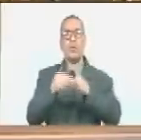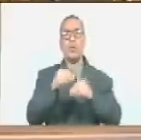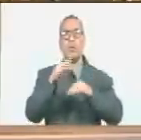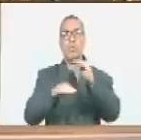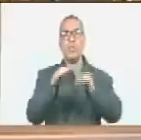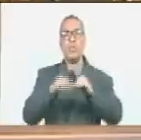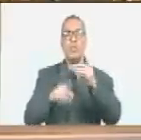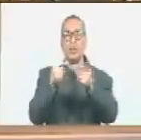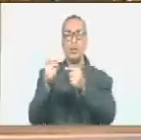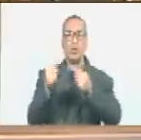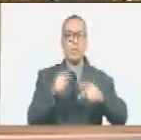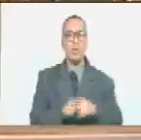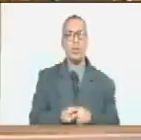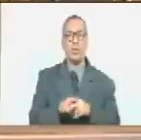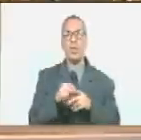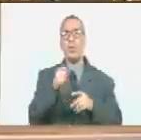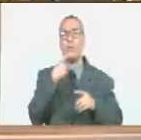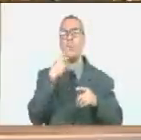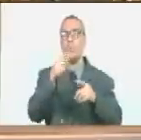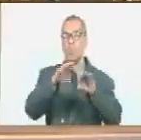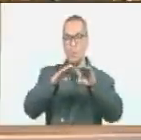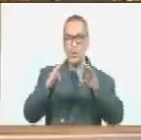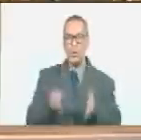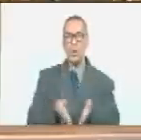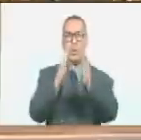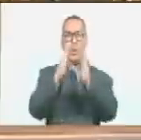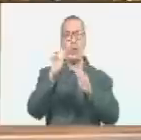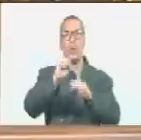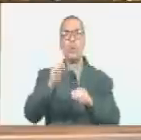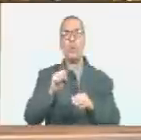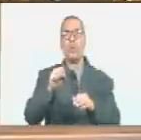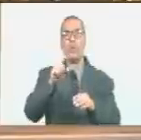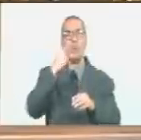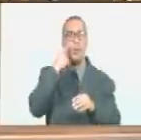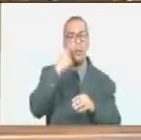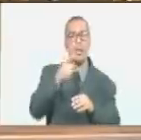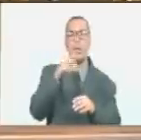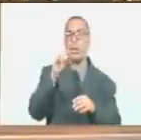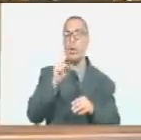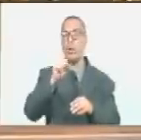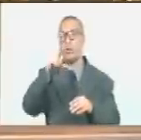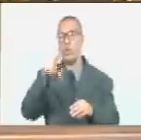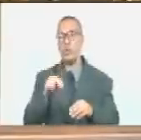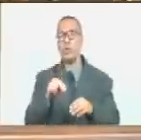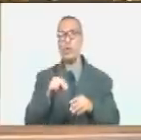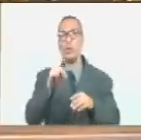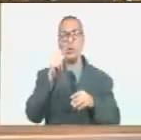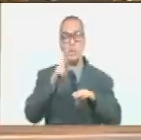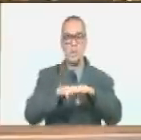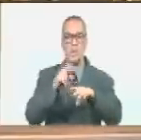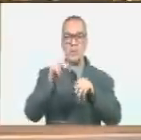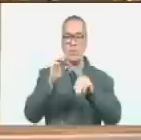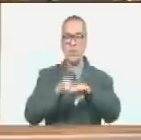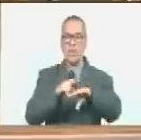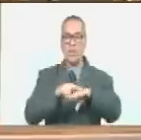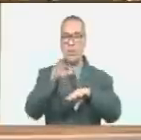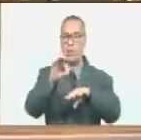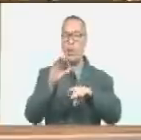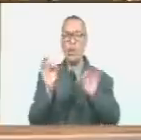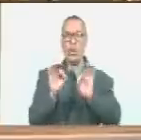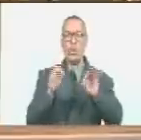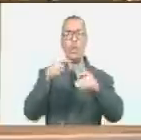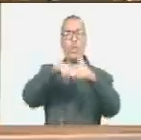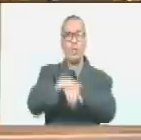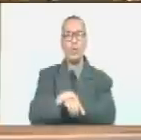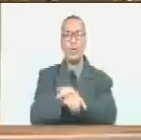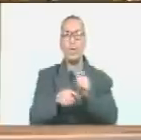valoración económica, sean estas muebles o inmuebles, fungibles o no fungibles, tangibles o intangibles,